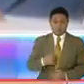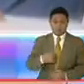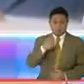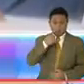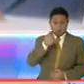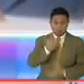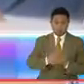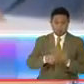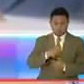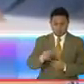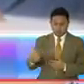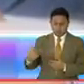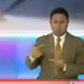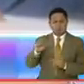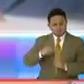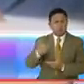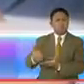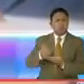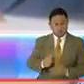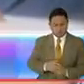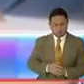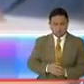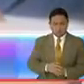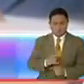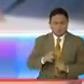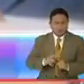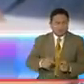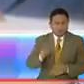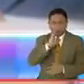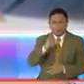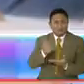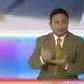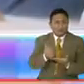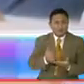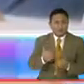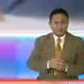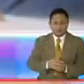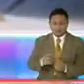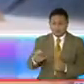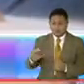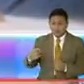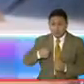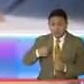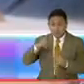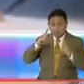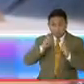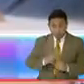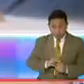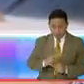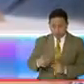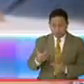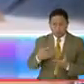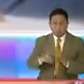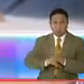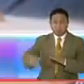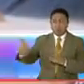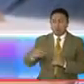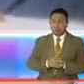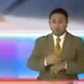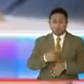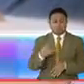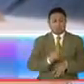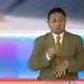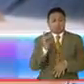papá de mi hija me dijo que me iba a ayudar, pero no me ayudó nunca. Se enteró que yo tenía cáncer y se fue y nos